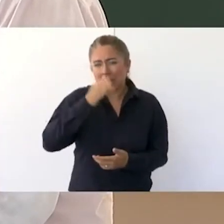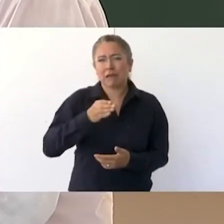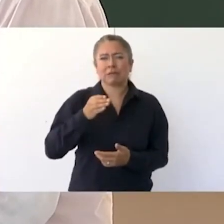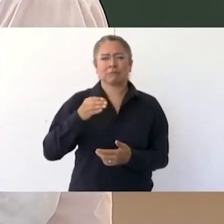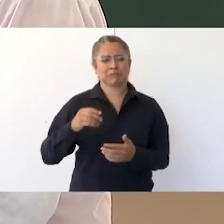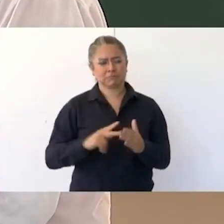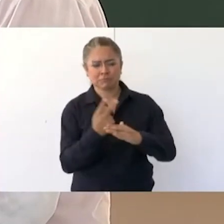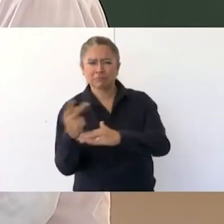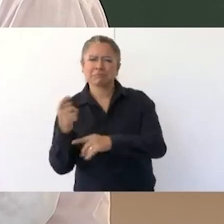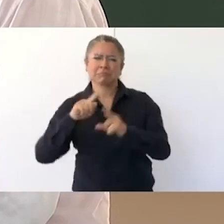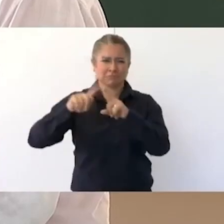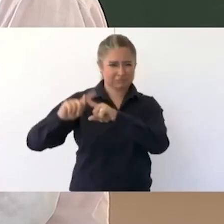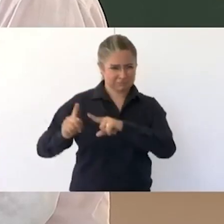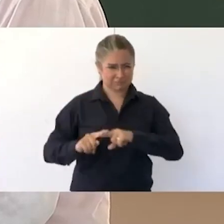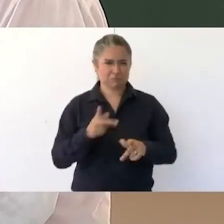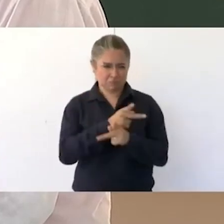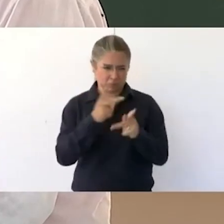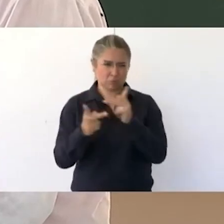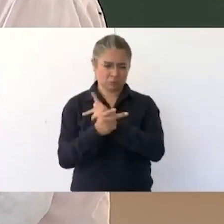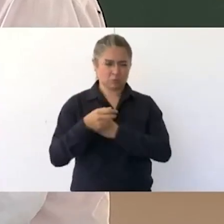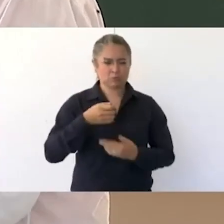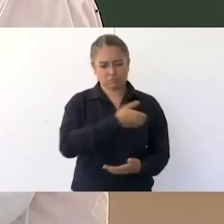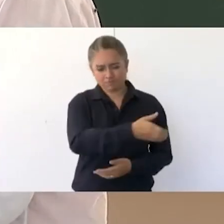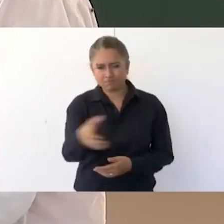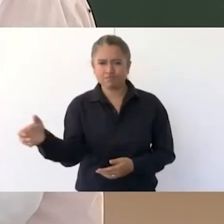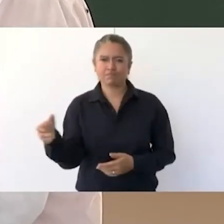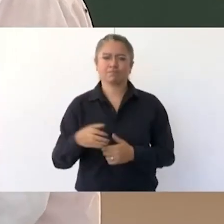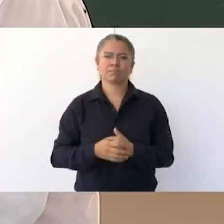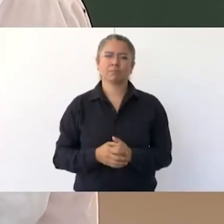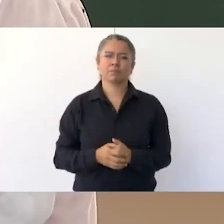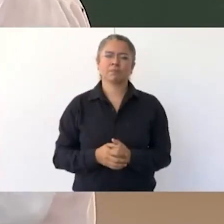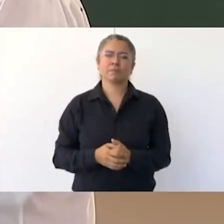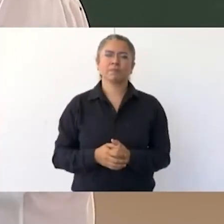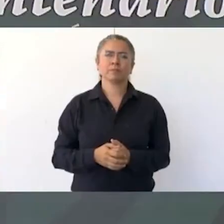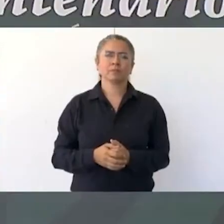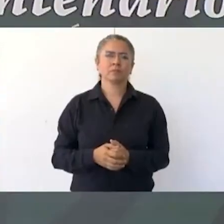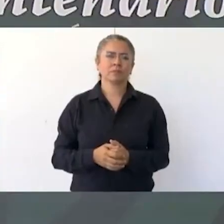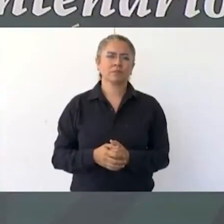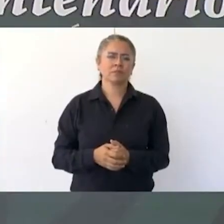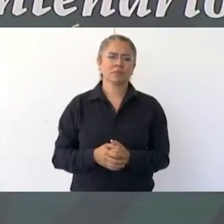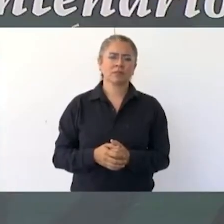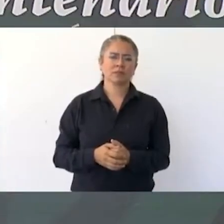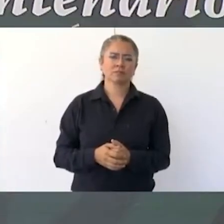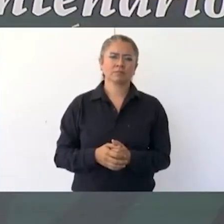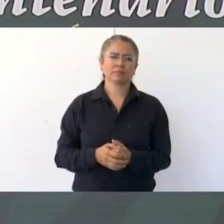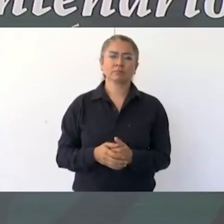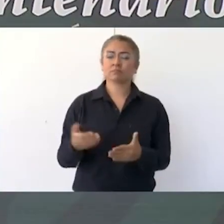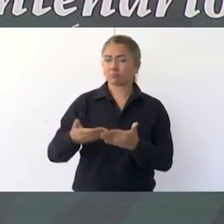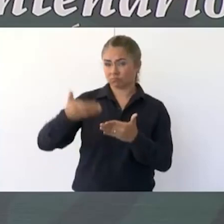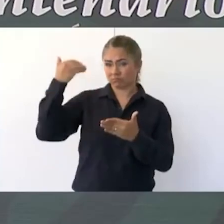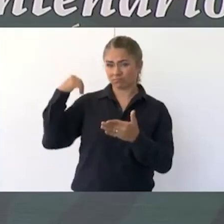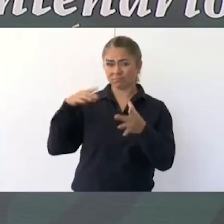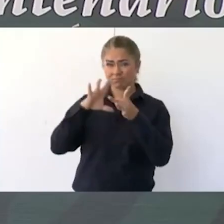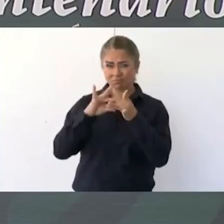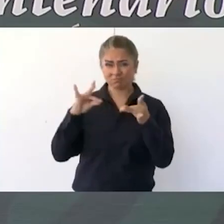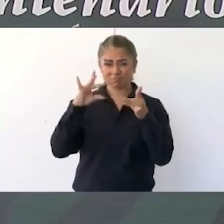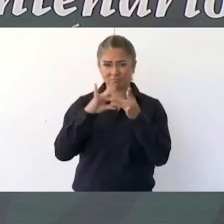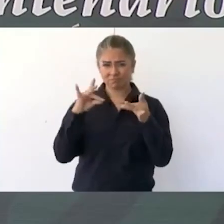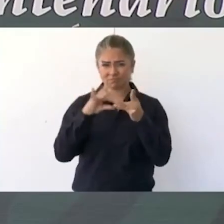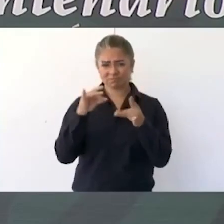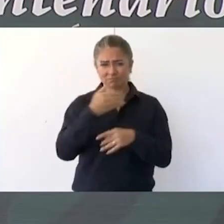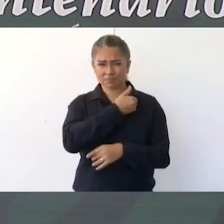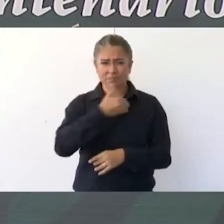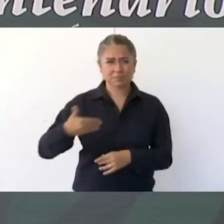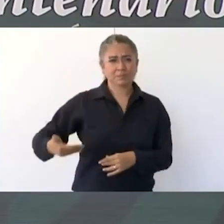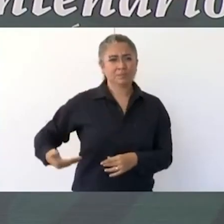importantes productos agrícolas. Como ya se explicó en una exposición al señor presidente, al señor jefe